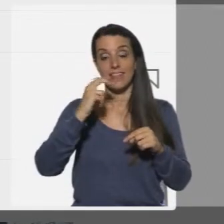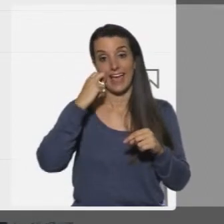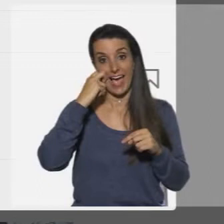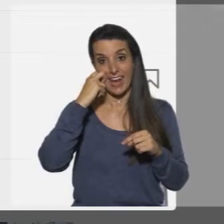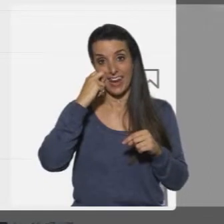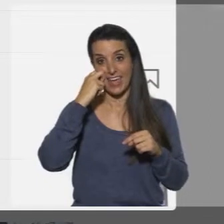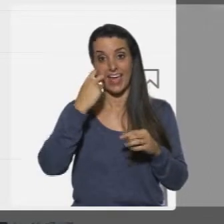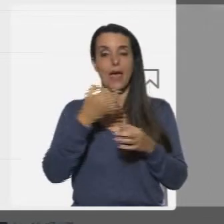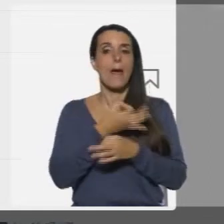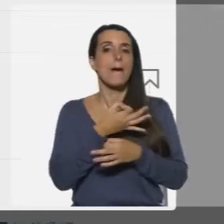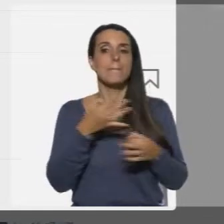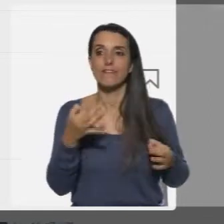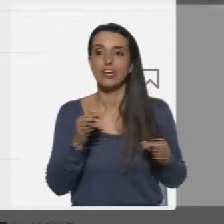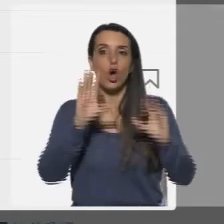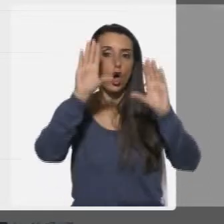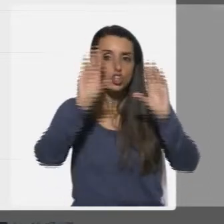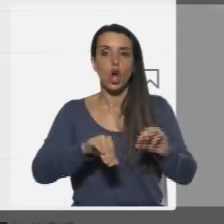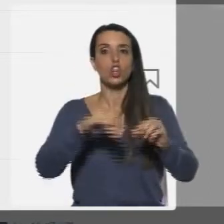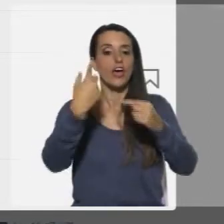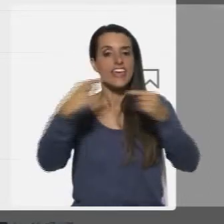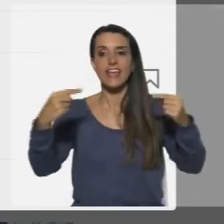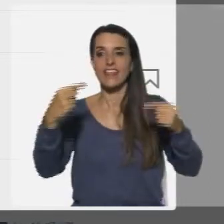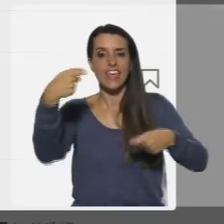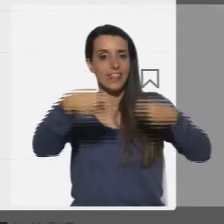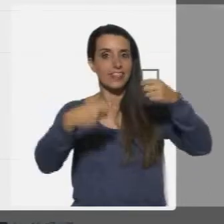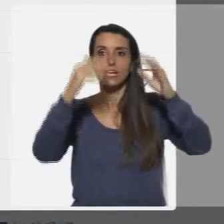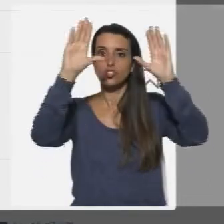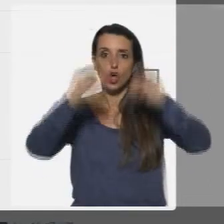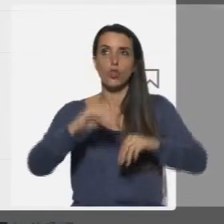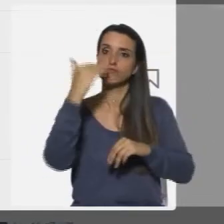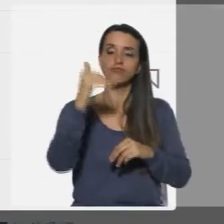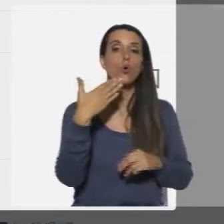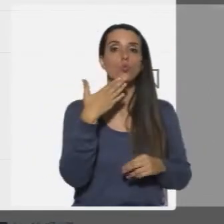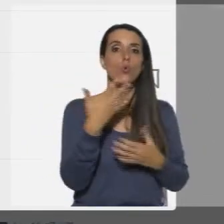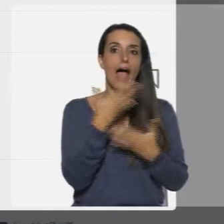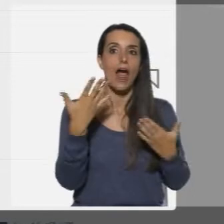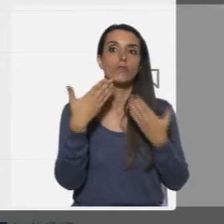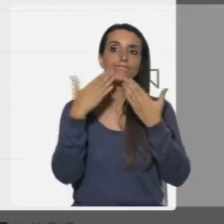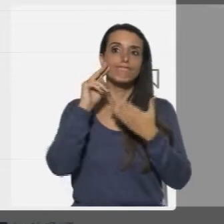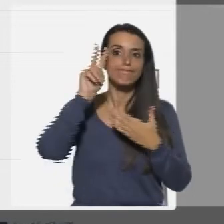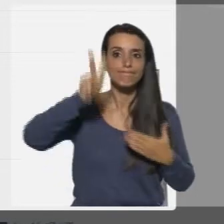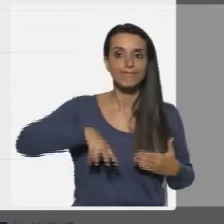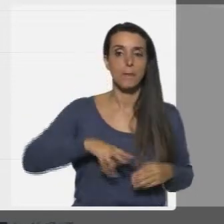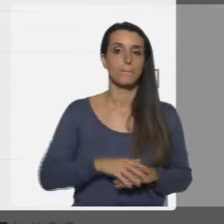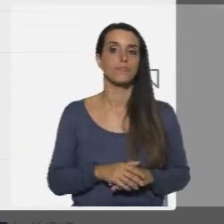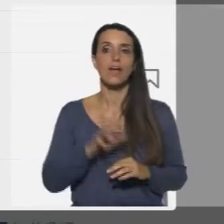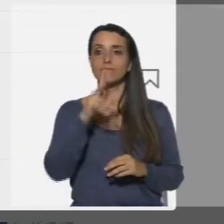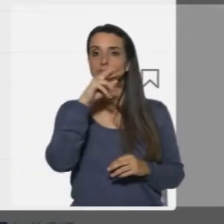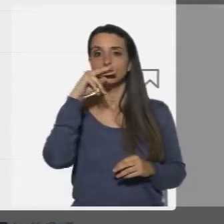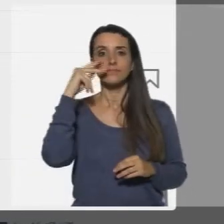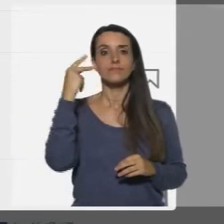todos y cada uno de los ingredientes para que lo puedan hacer en casa. Si tienen alguna duda, el puré, paso a paso, ¿eh? Se siente el aroma al puré, ¿no? Sí,